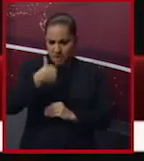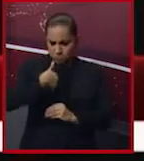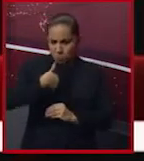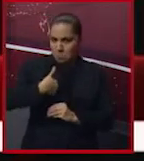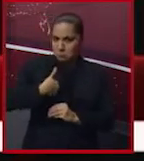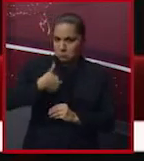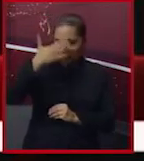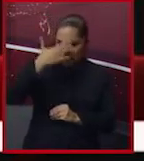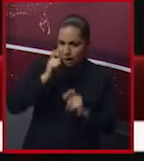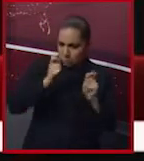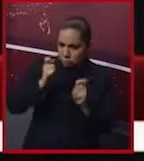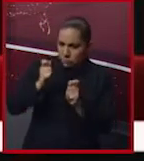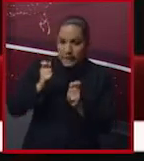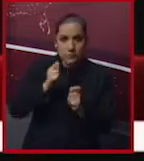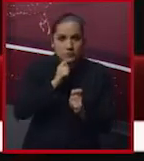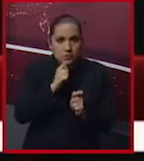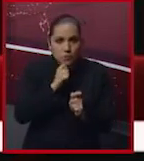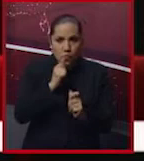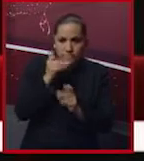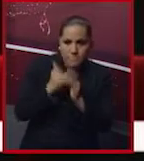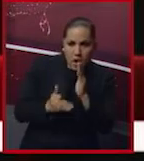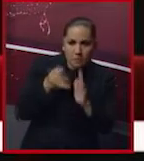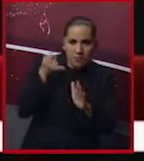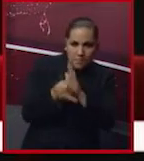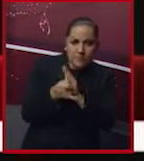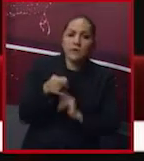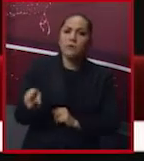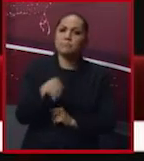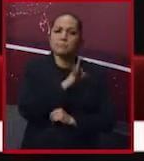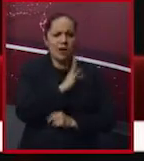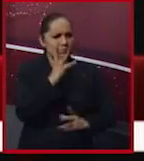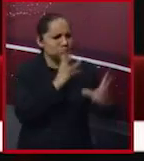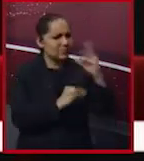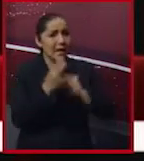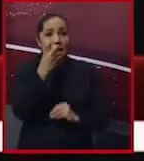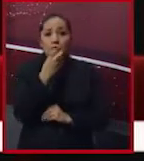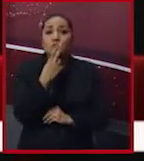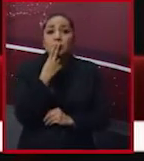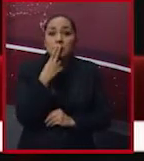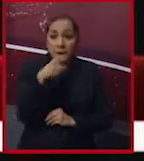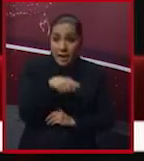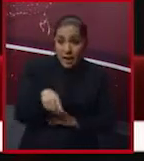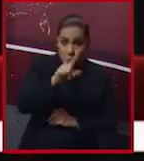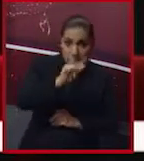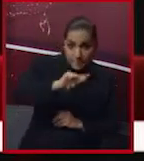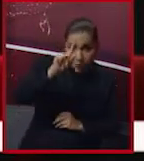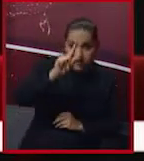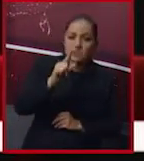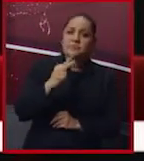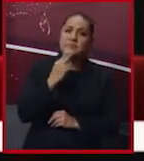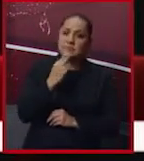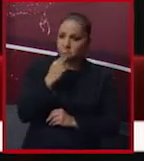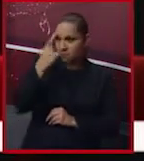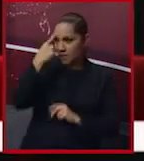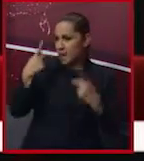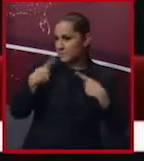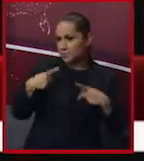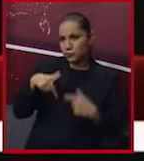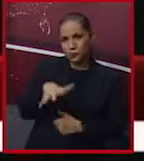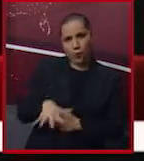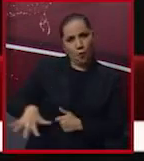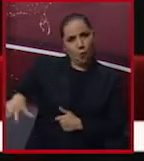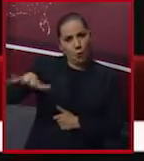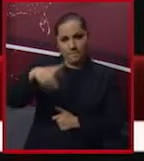una profesionalización del quehacer legislativo que beneficia a la sociedad y que va a redundar en un mejor trabajo para